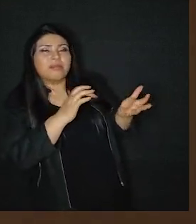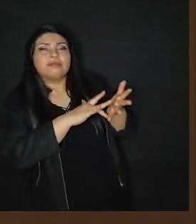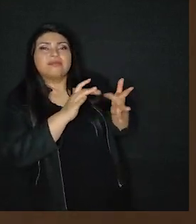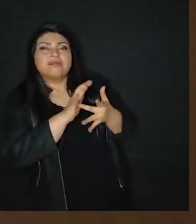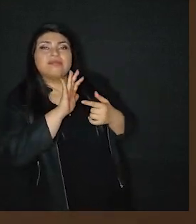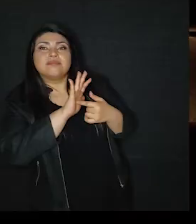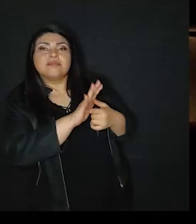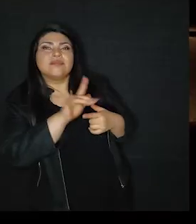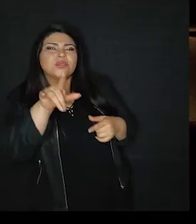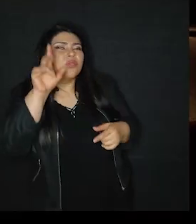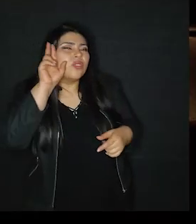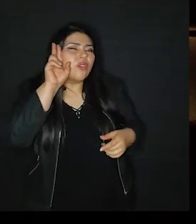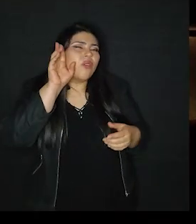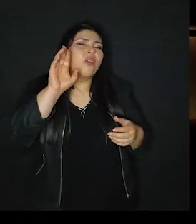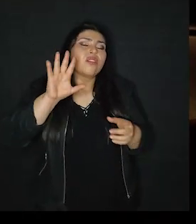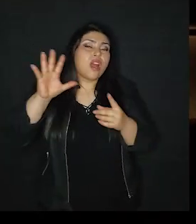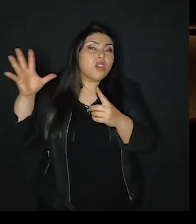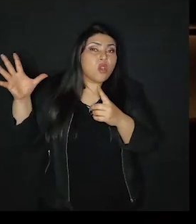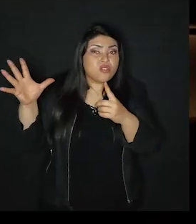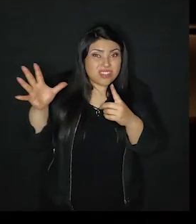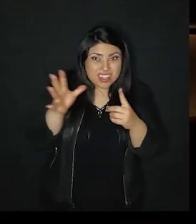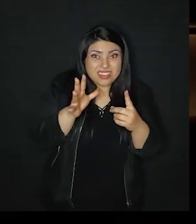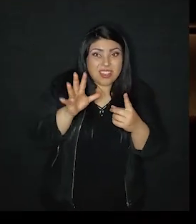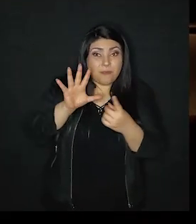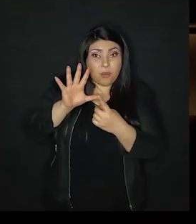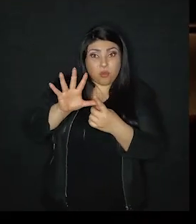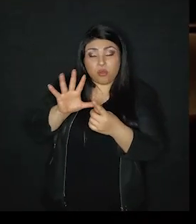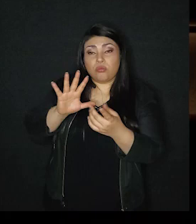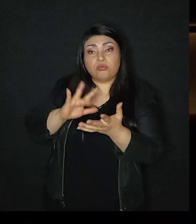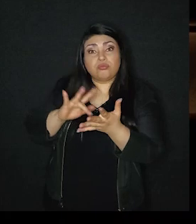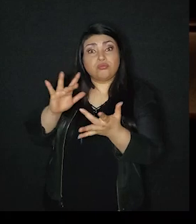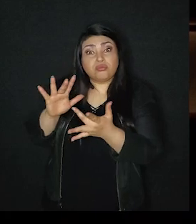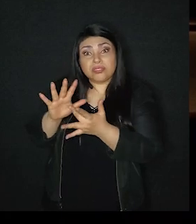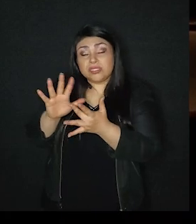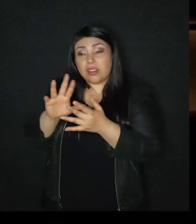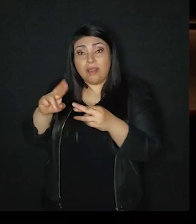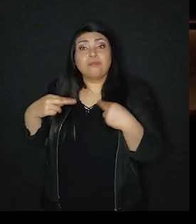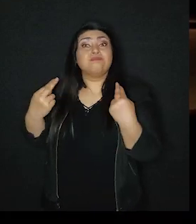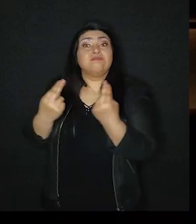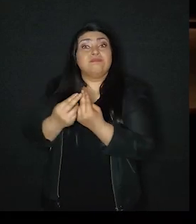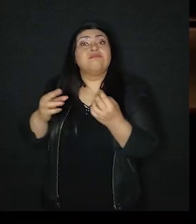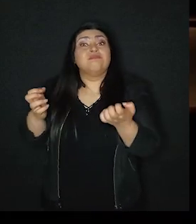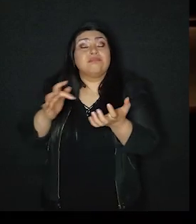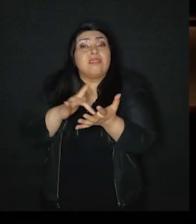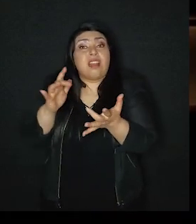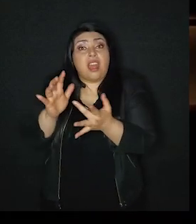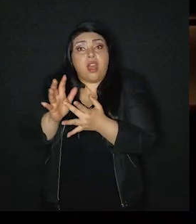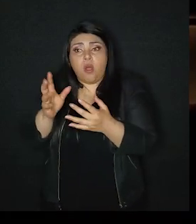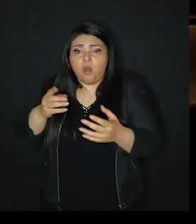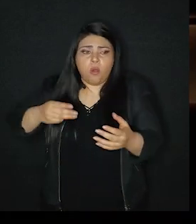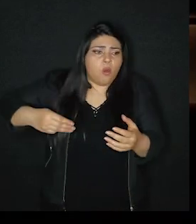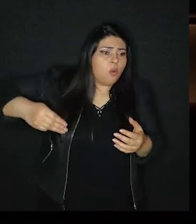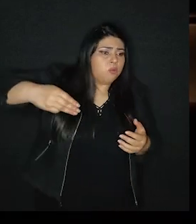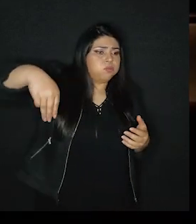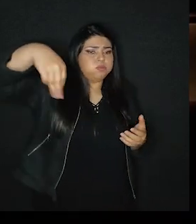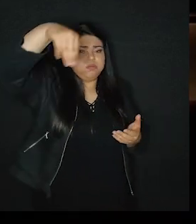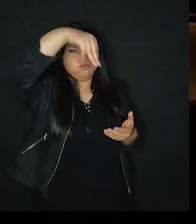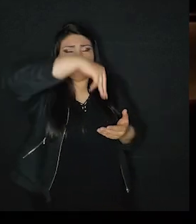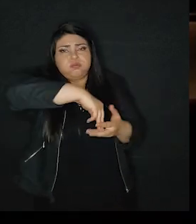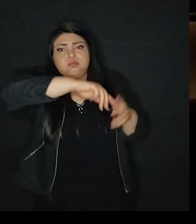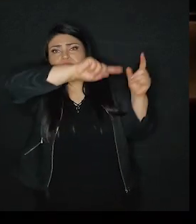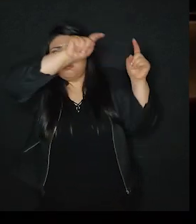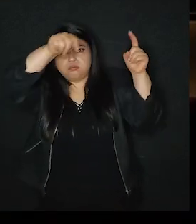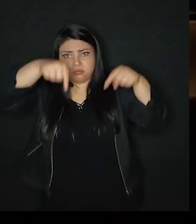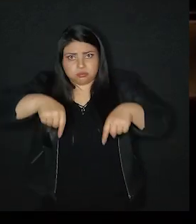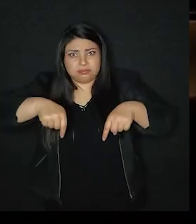congregaron después que Jesús había muerto Jesús se en medio del cuarto cuando estaban